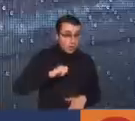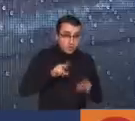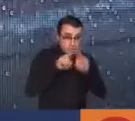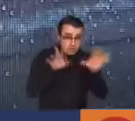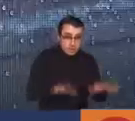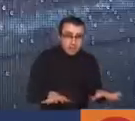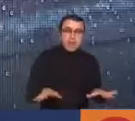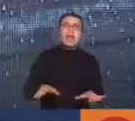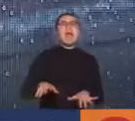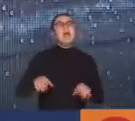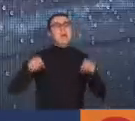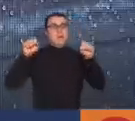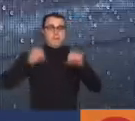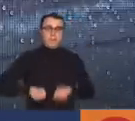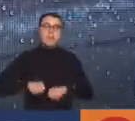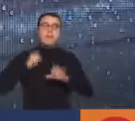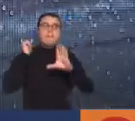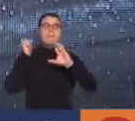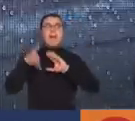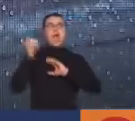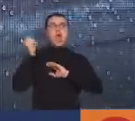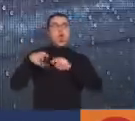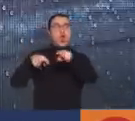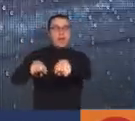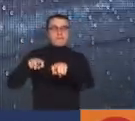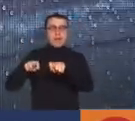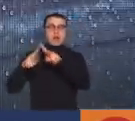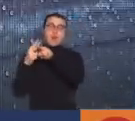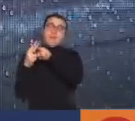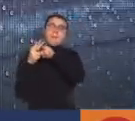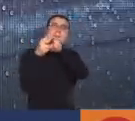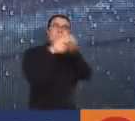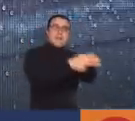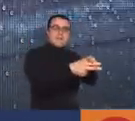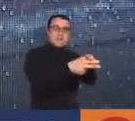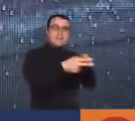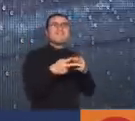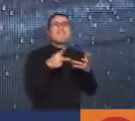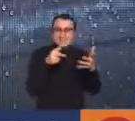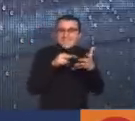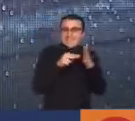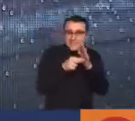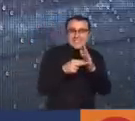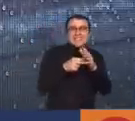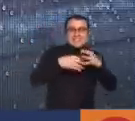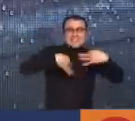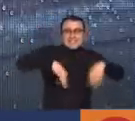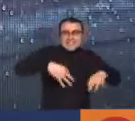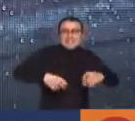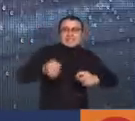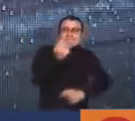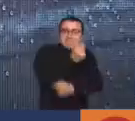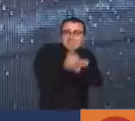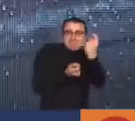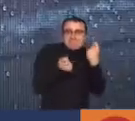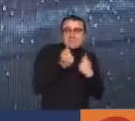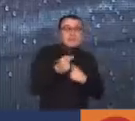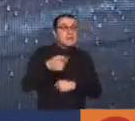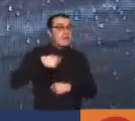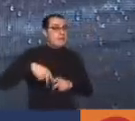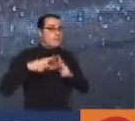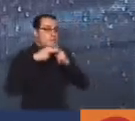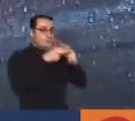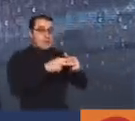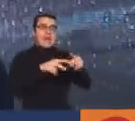cojan los créditos que el Banco Agrario va a entregar. Eso se llama economía popular. Se compran los aparaticos, la